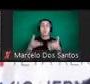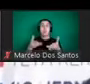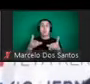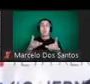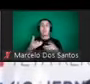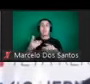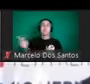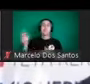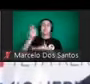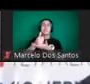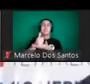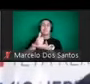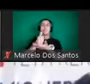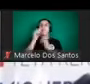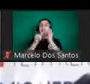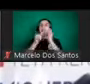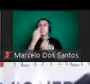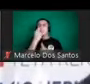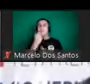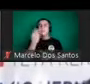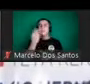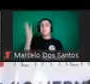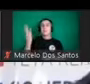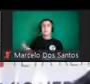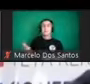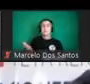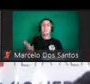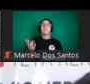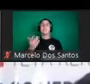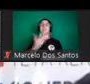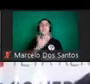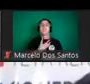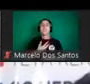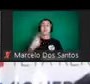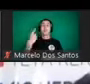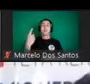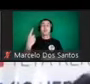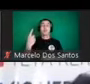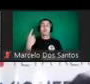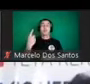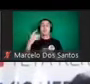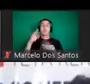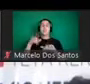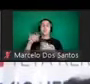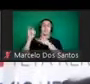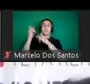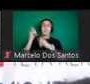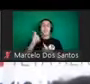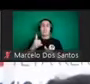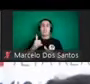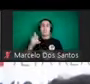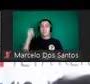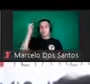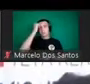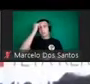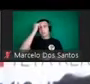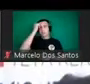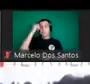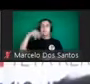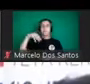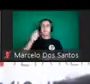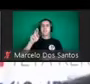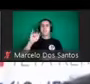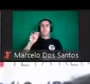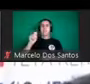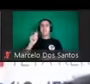Ñandebe, Fundación Saraquín Brubillá, Peña Caray, María José Cabezudo. Para